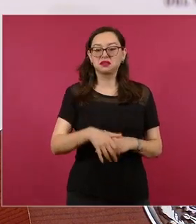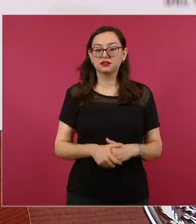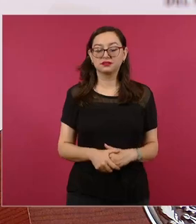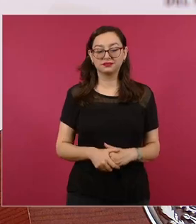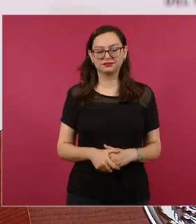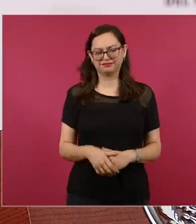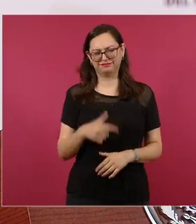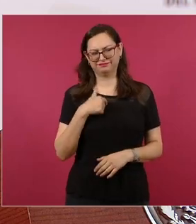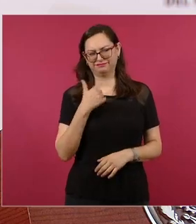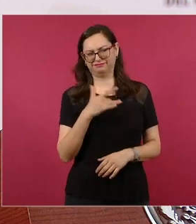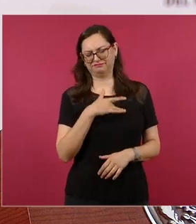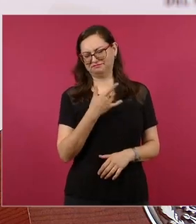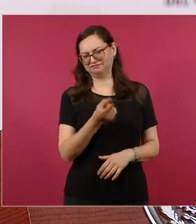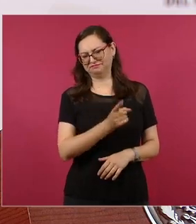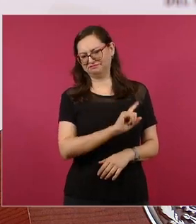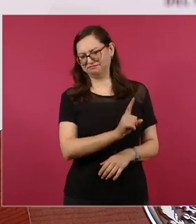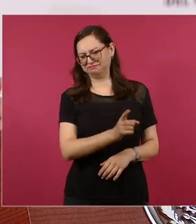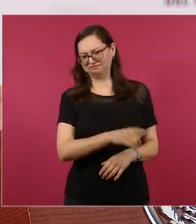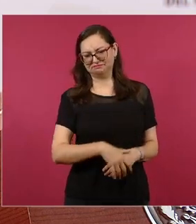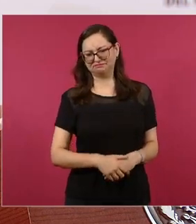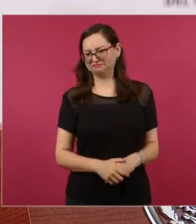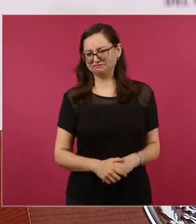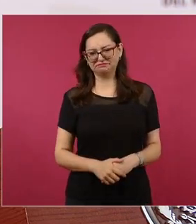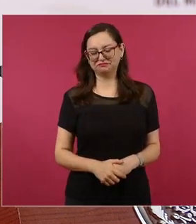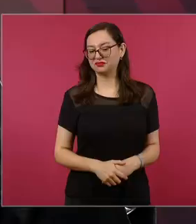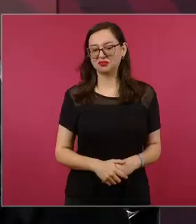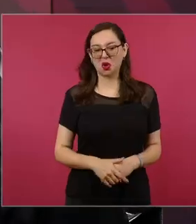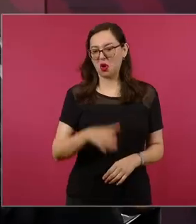Yo no estaba de acuerdo con eso, porque sí,